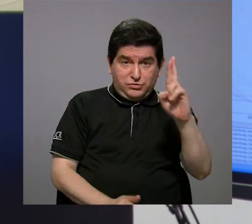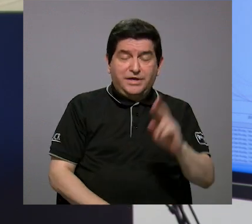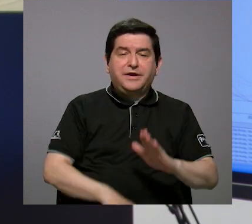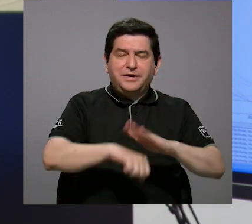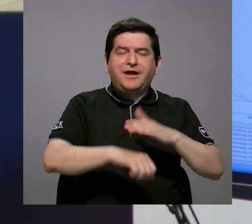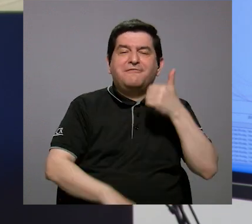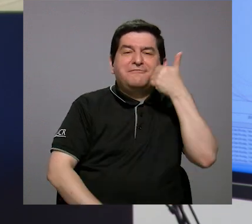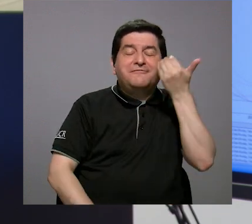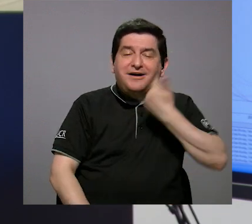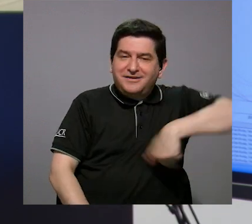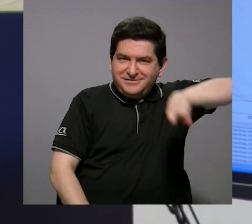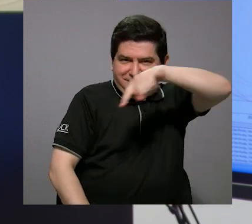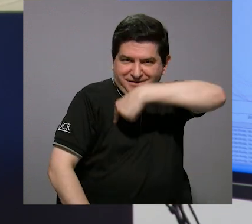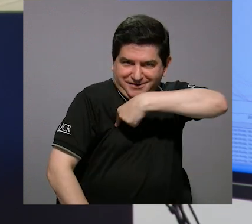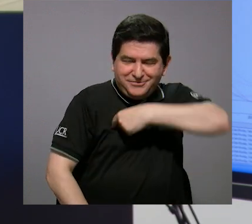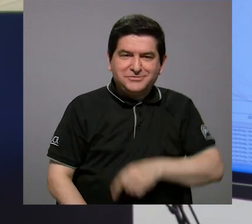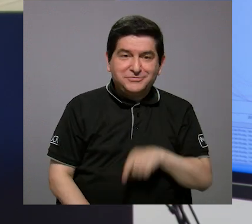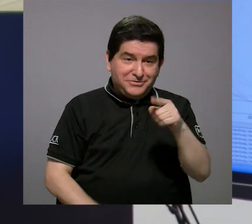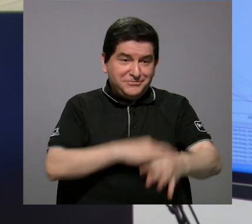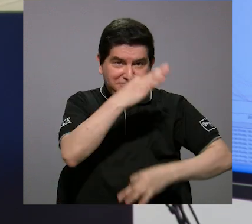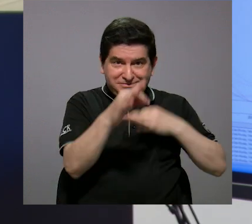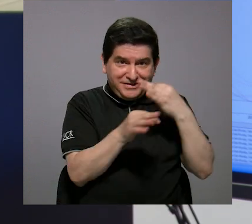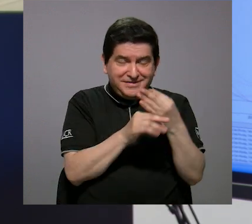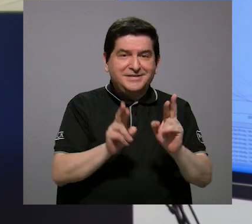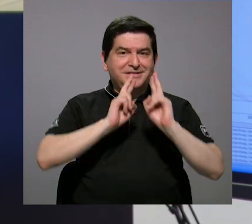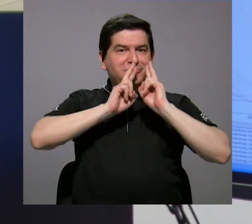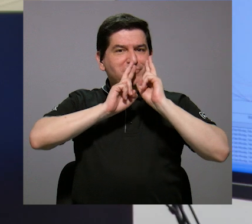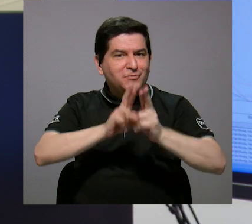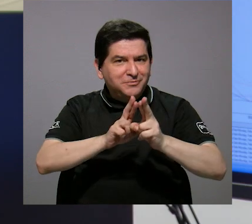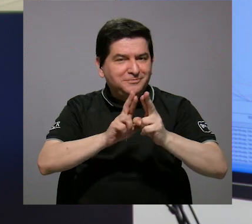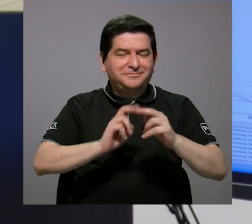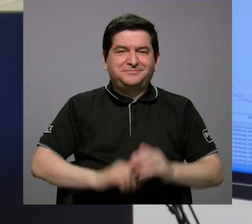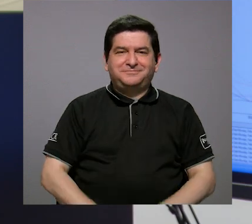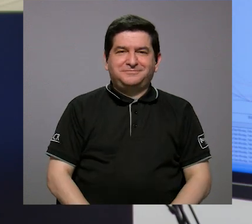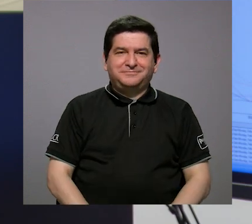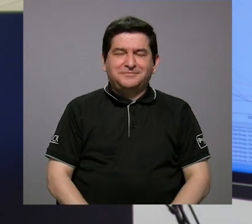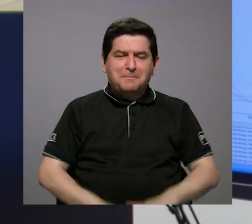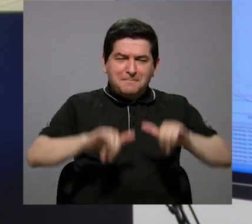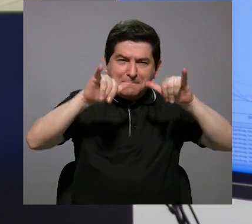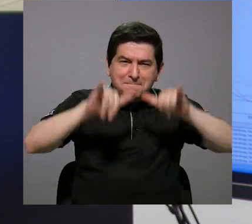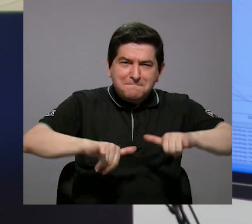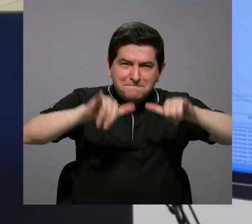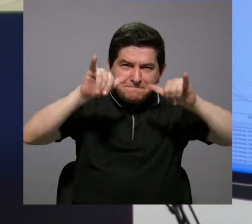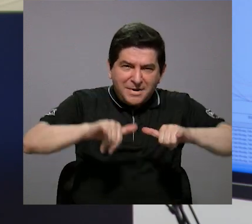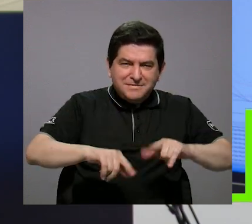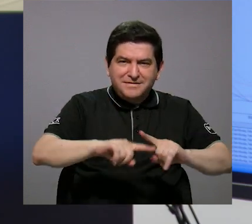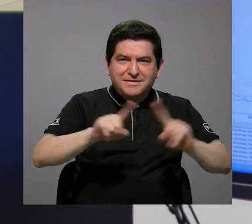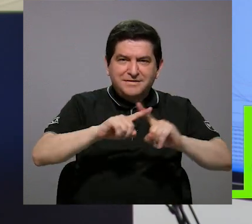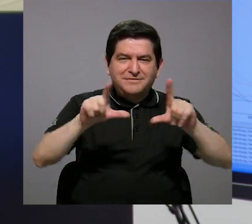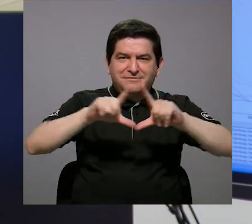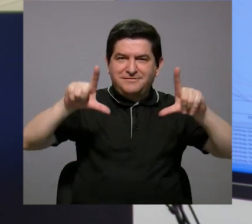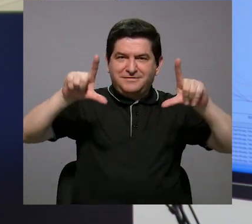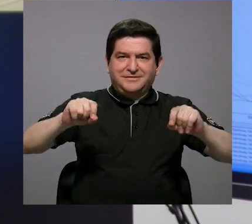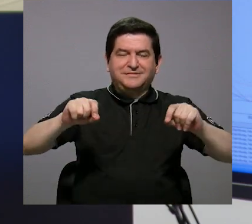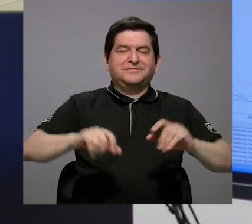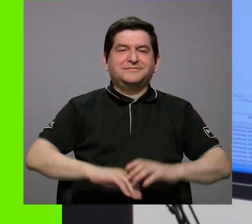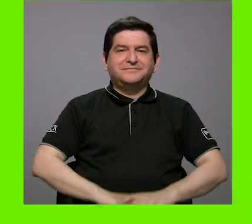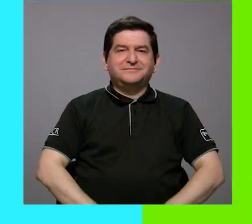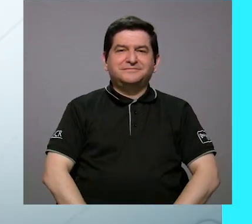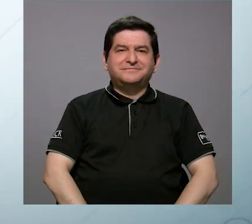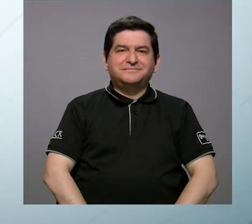que hace es facilitar para nosotros este tipo de resultados para la conservación de los billetes.